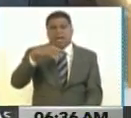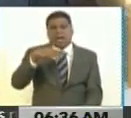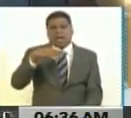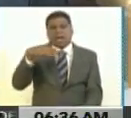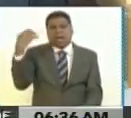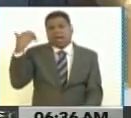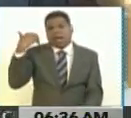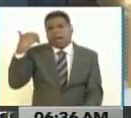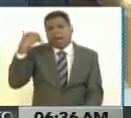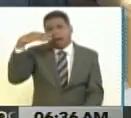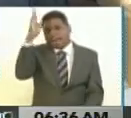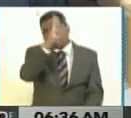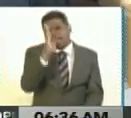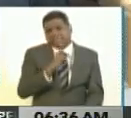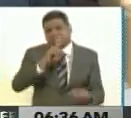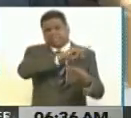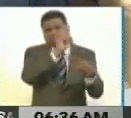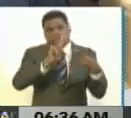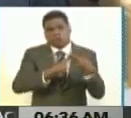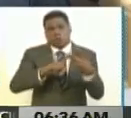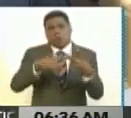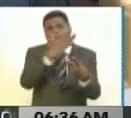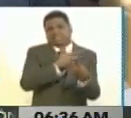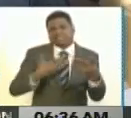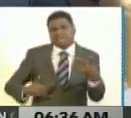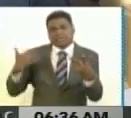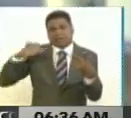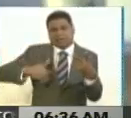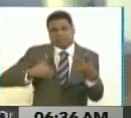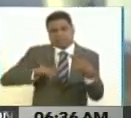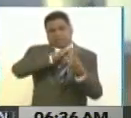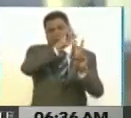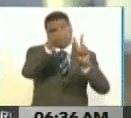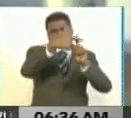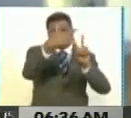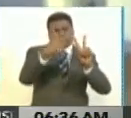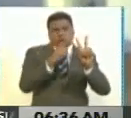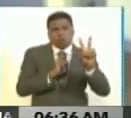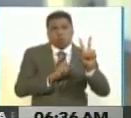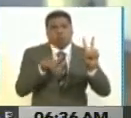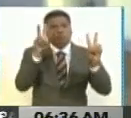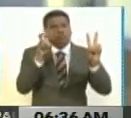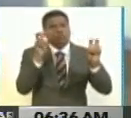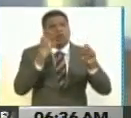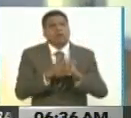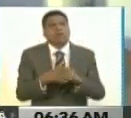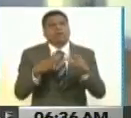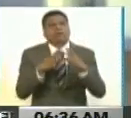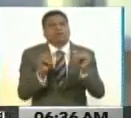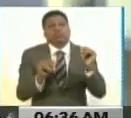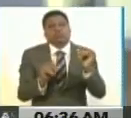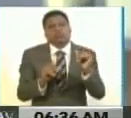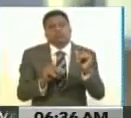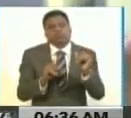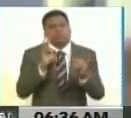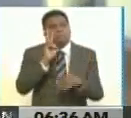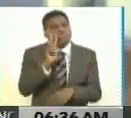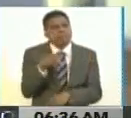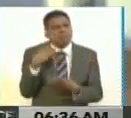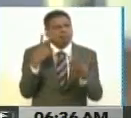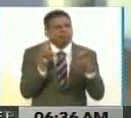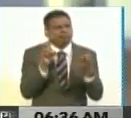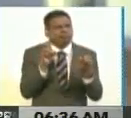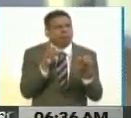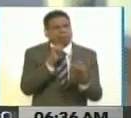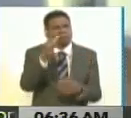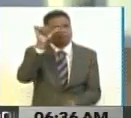otra vez hay como un retroceso en esta avanzada. Absolutamente. El índice de desarrollo humano, que es quizás el baremo que toma una mayor cantidad